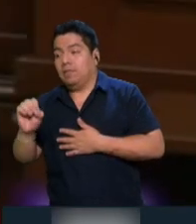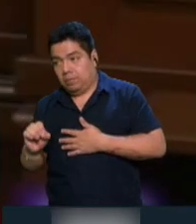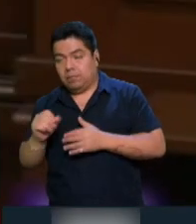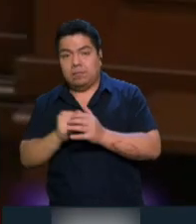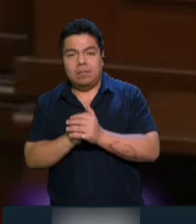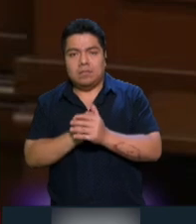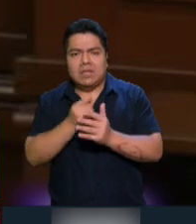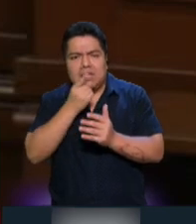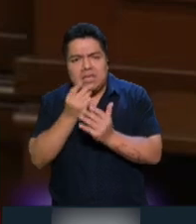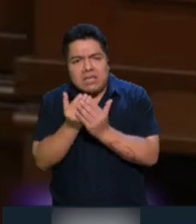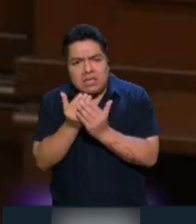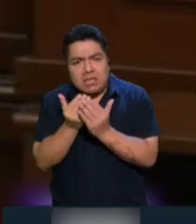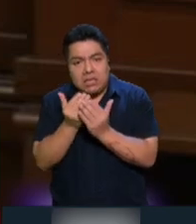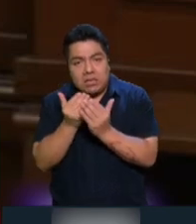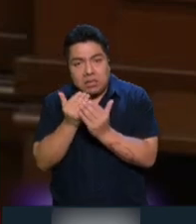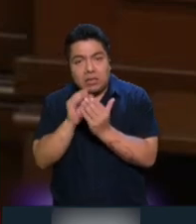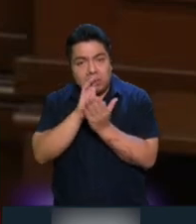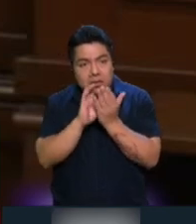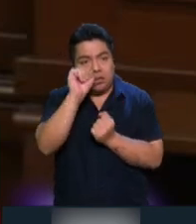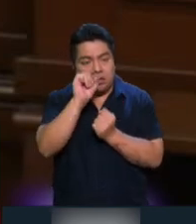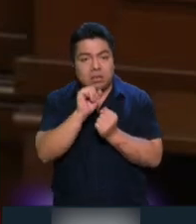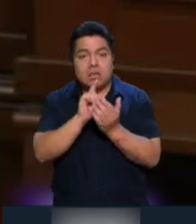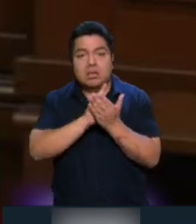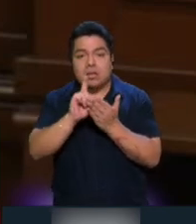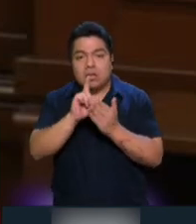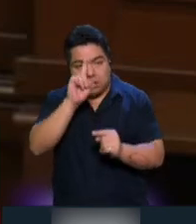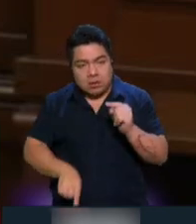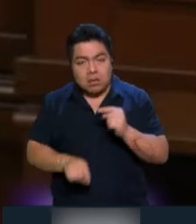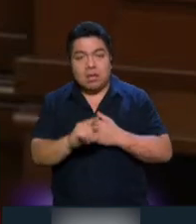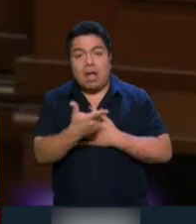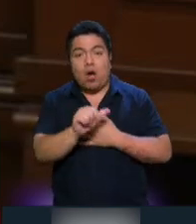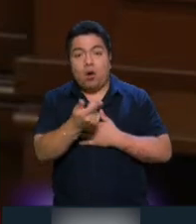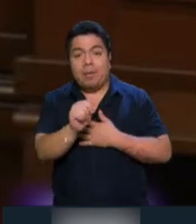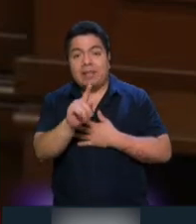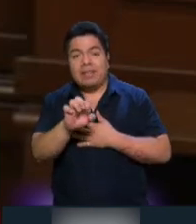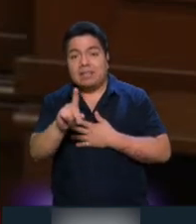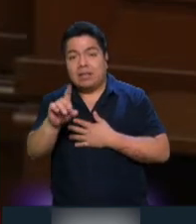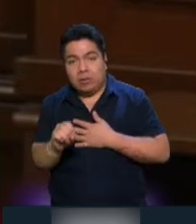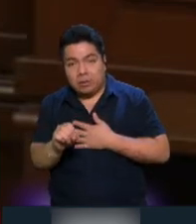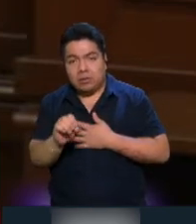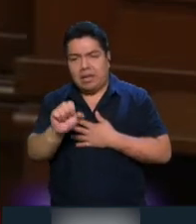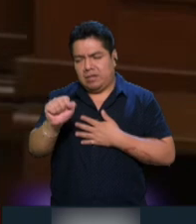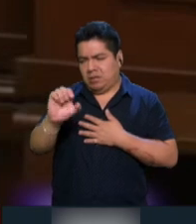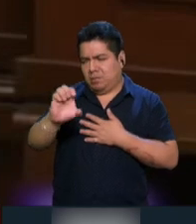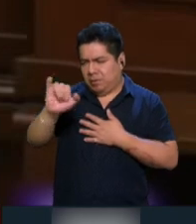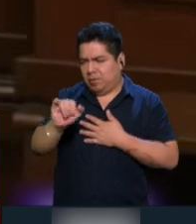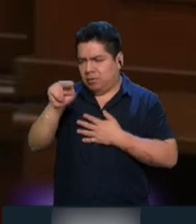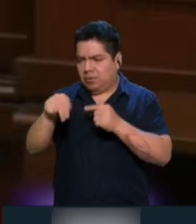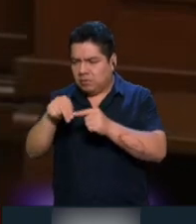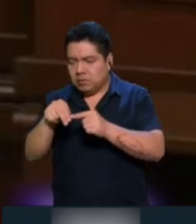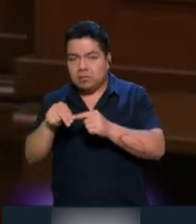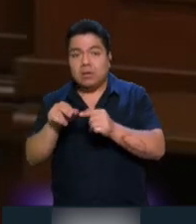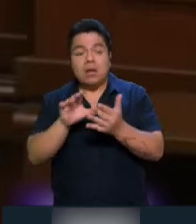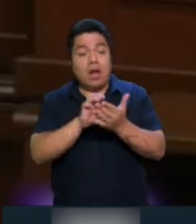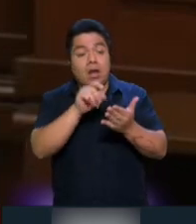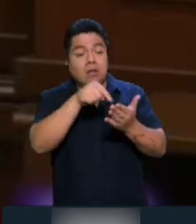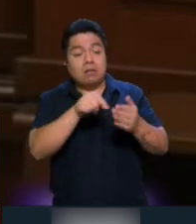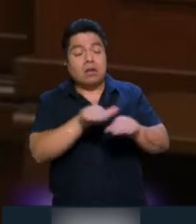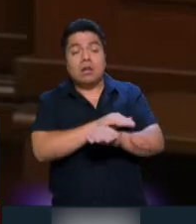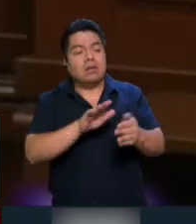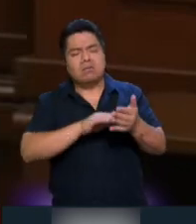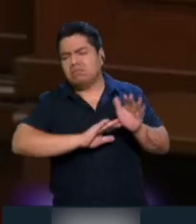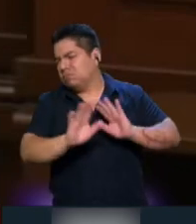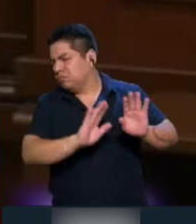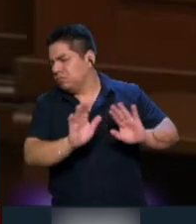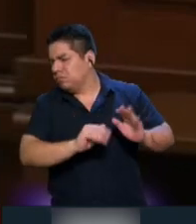de un golpe de Estado constitucional de derecho? La Corte quiere desconocer el poder reformador de la Constitución,